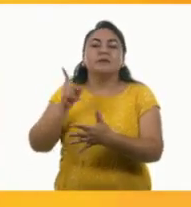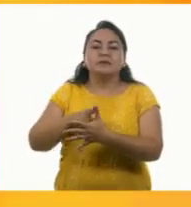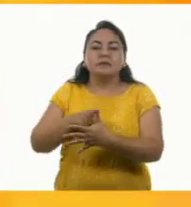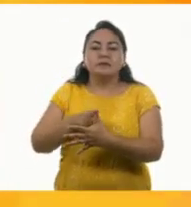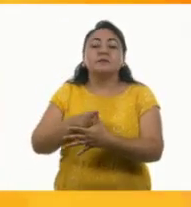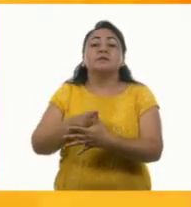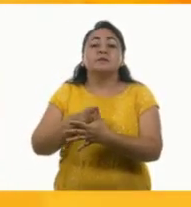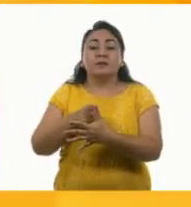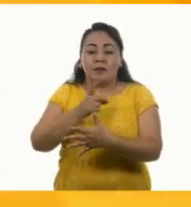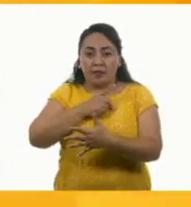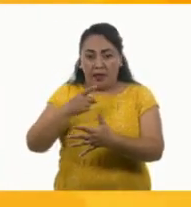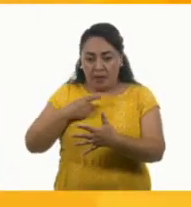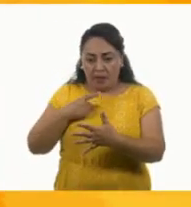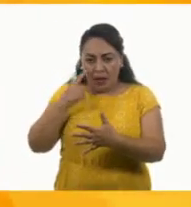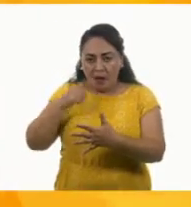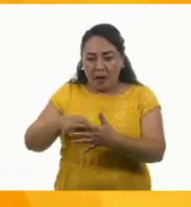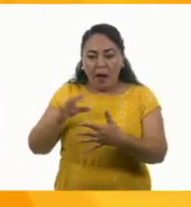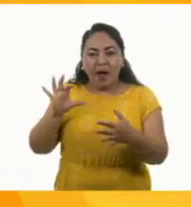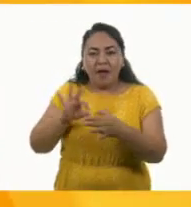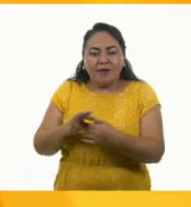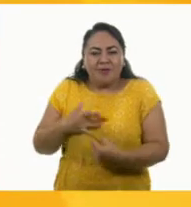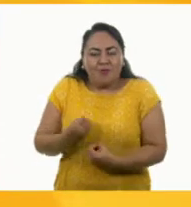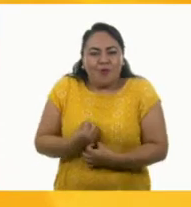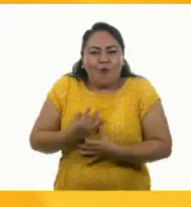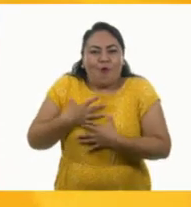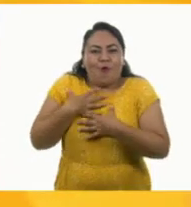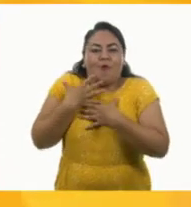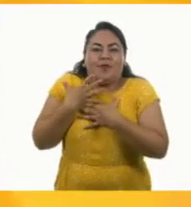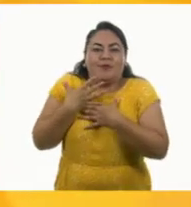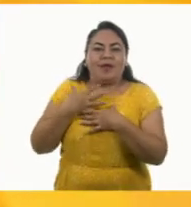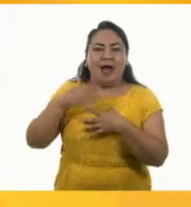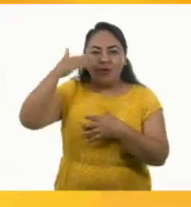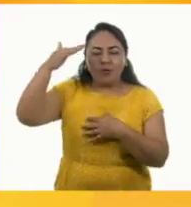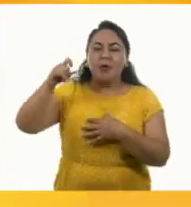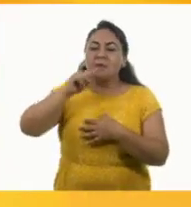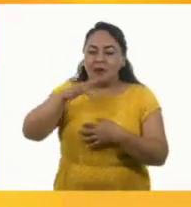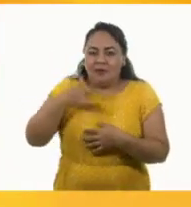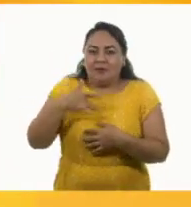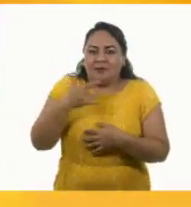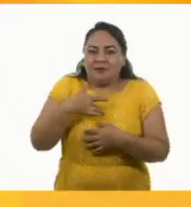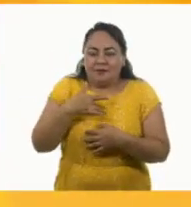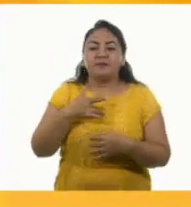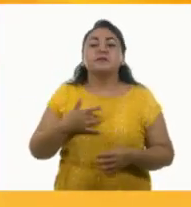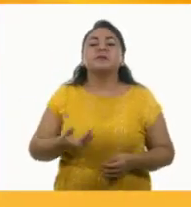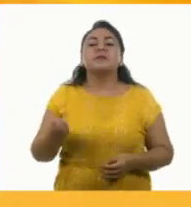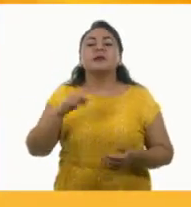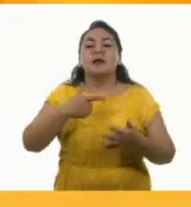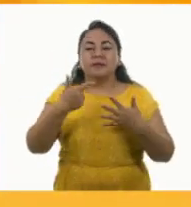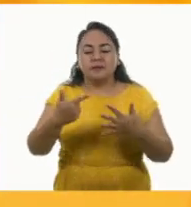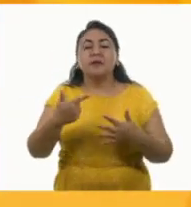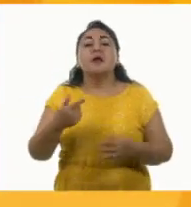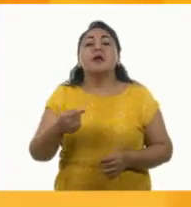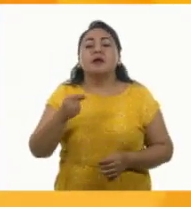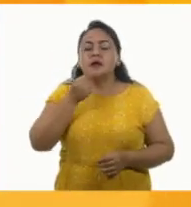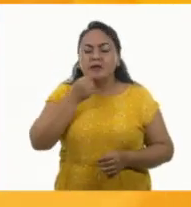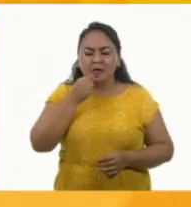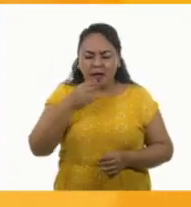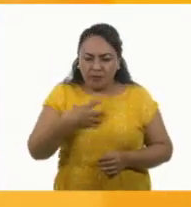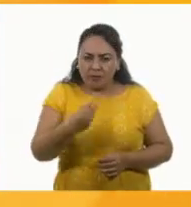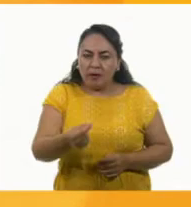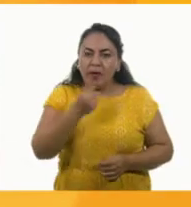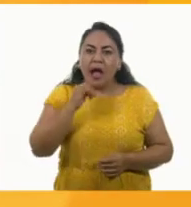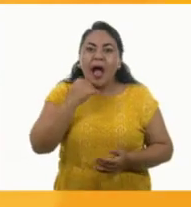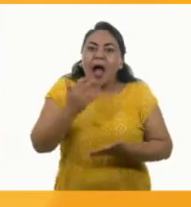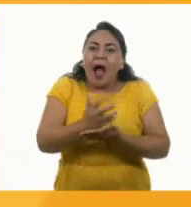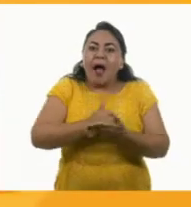Considerar que resulten conmovedoras para el adulto y que toquen nuestra sensibilidad. Comprobar que produzca en los niños mayor